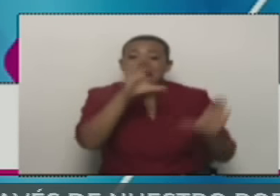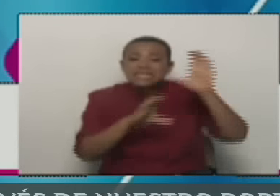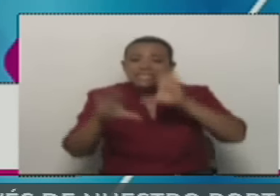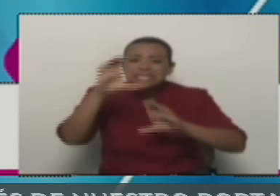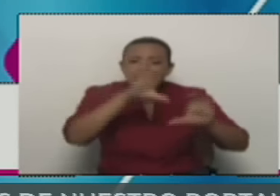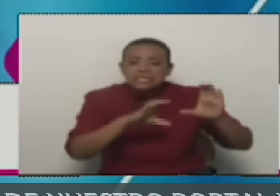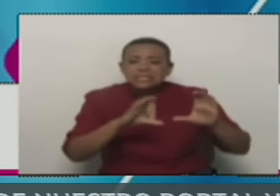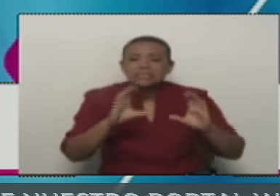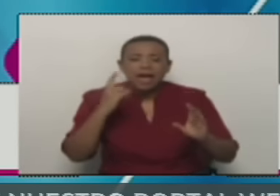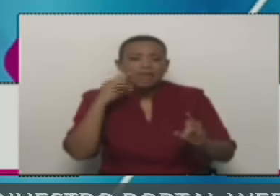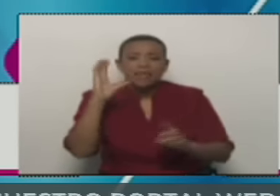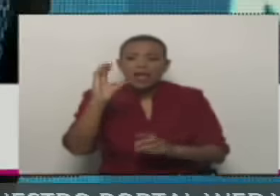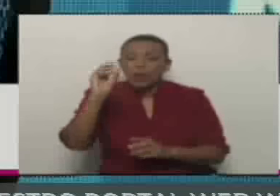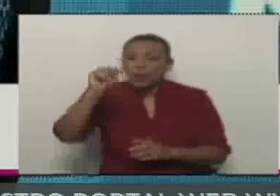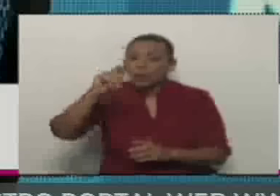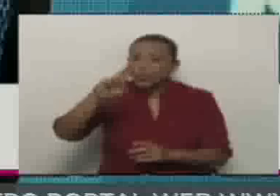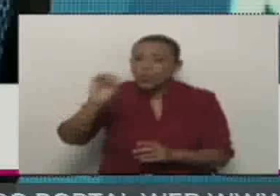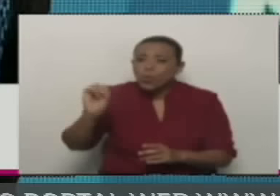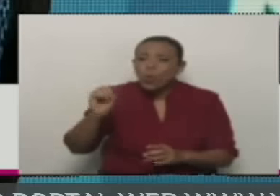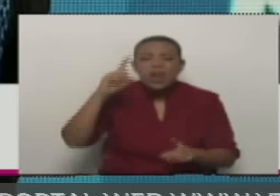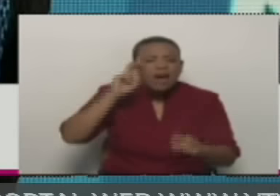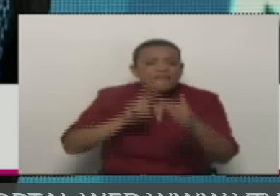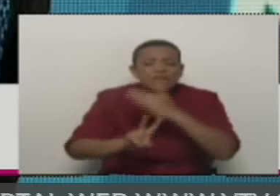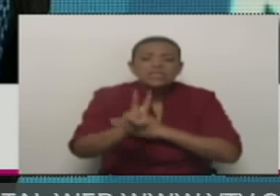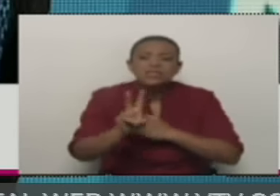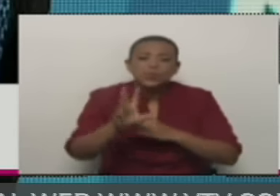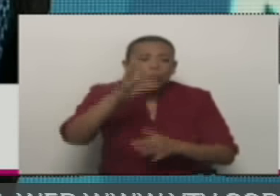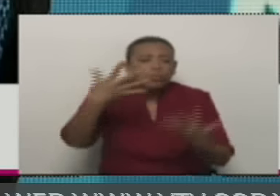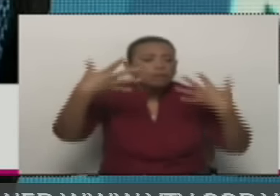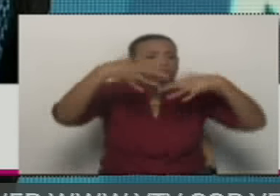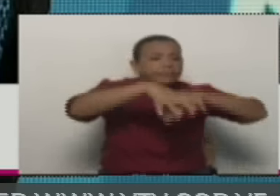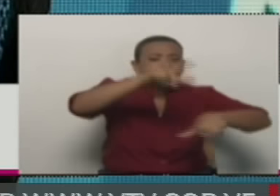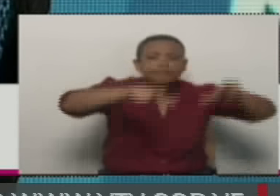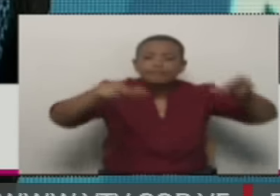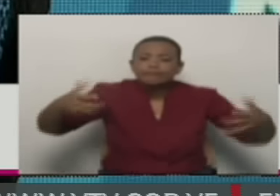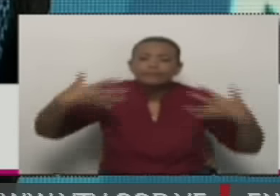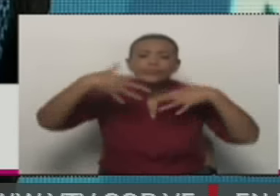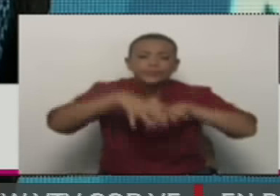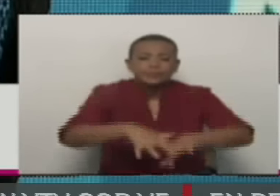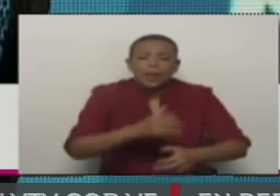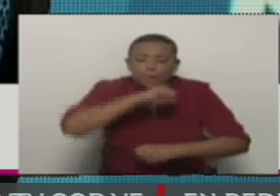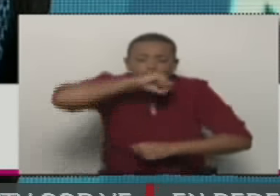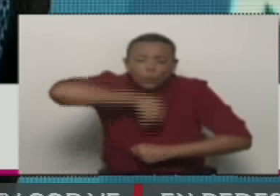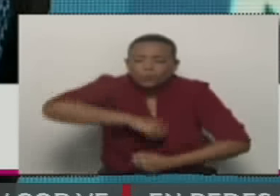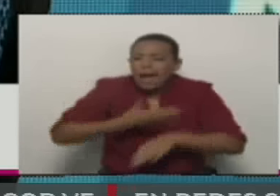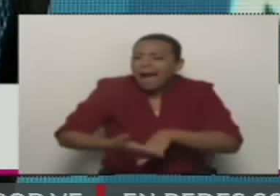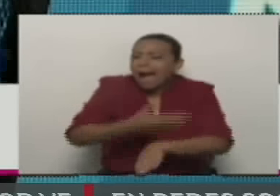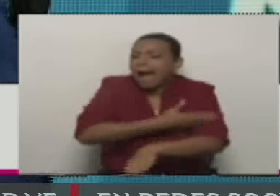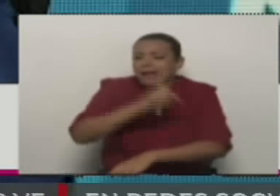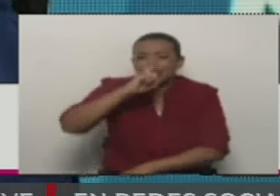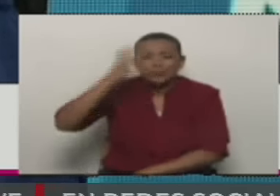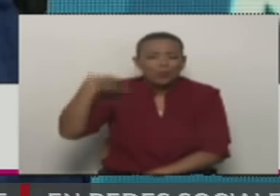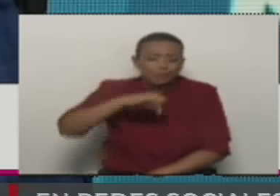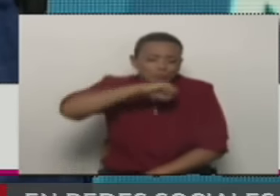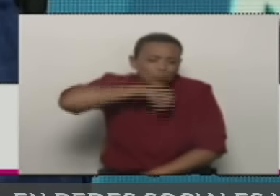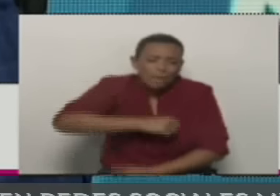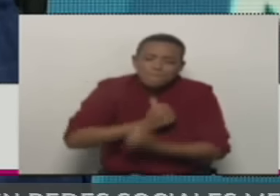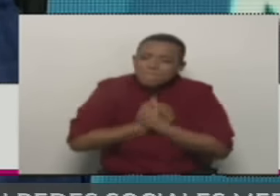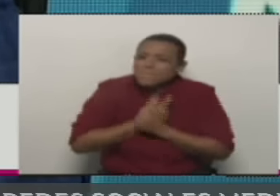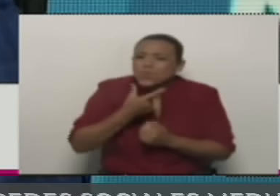integral. Naguara, esto es una belleza, te digo, de verdad. A mí me apasiona este tema. Desde muchos años atrás, tiene